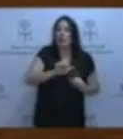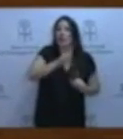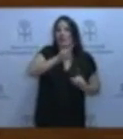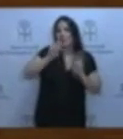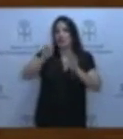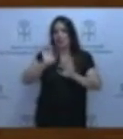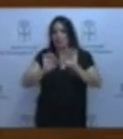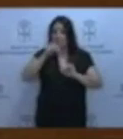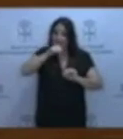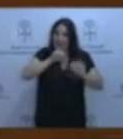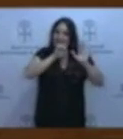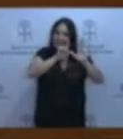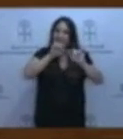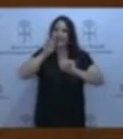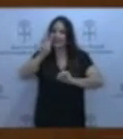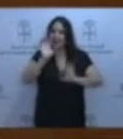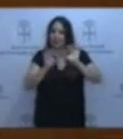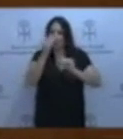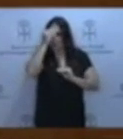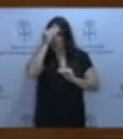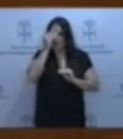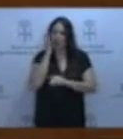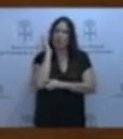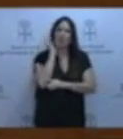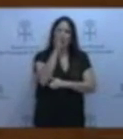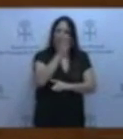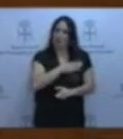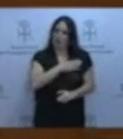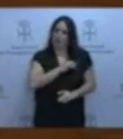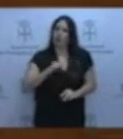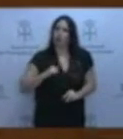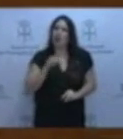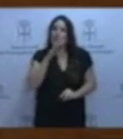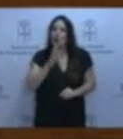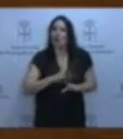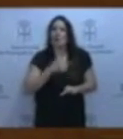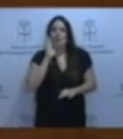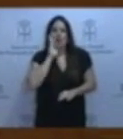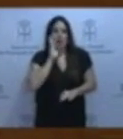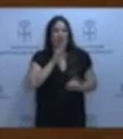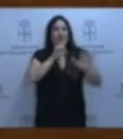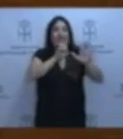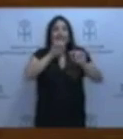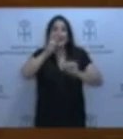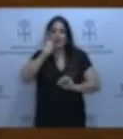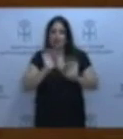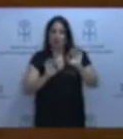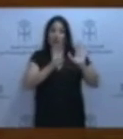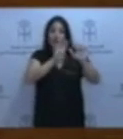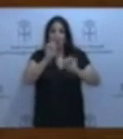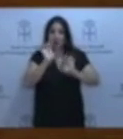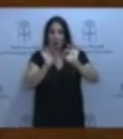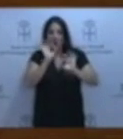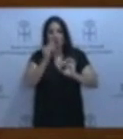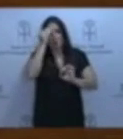26%, el 63%, considera que están afectados personalmente por la corrupción. 63%. El 91% considera que